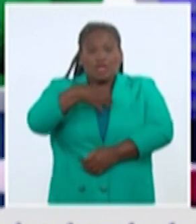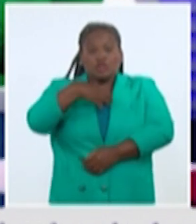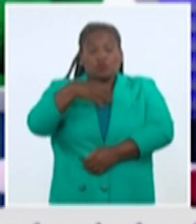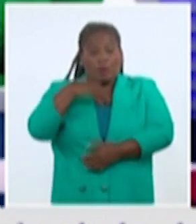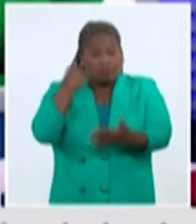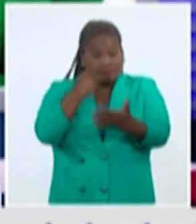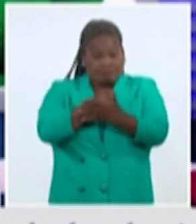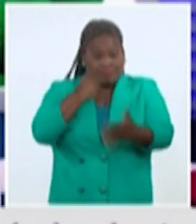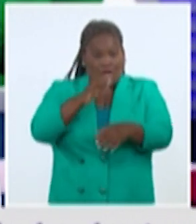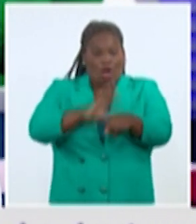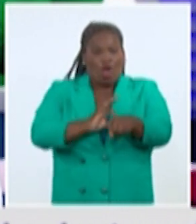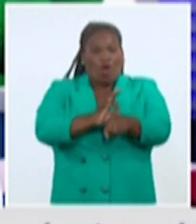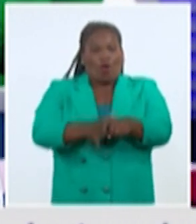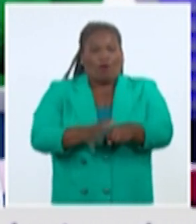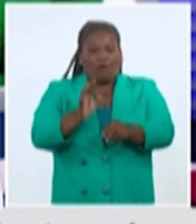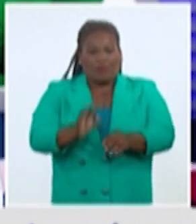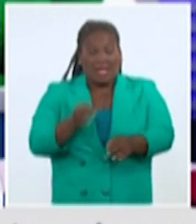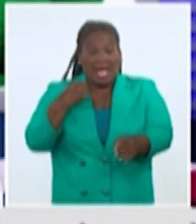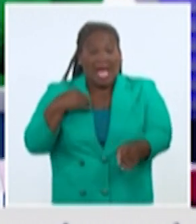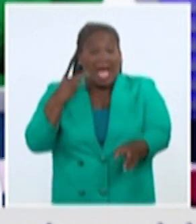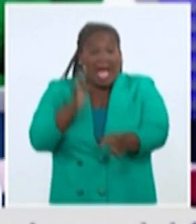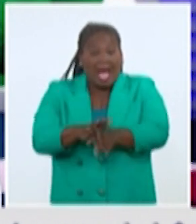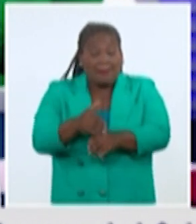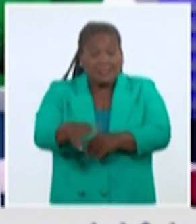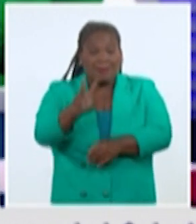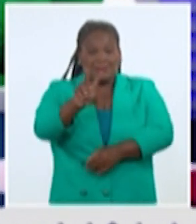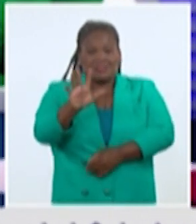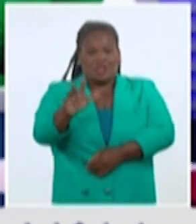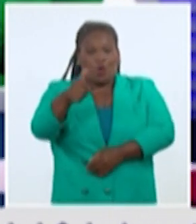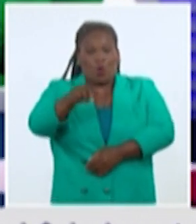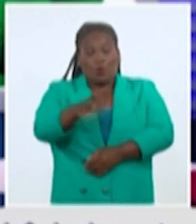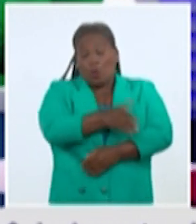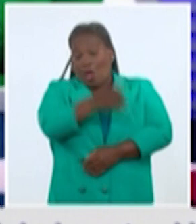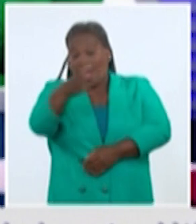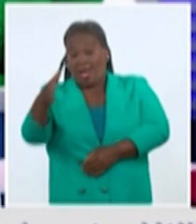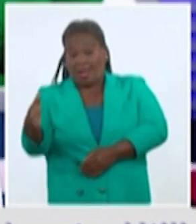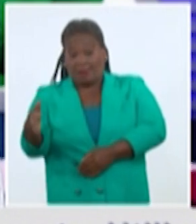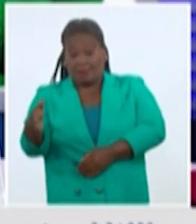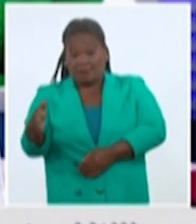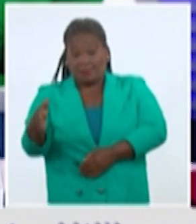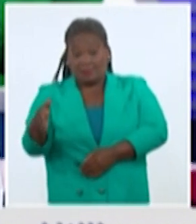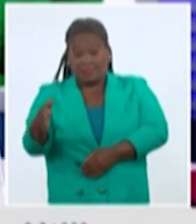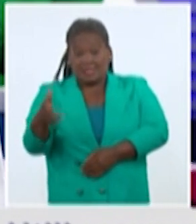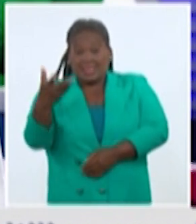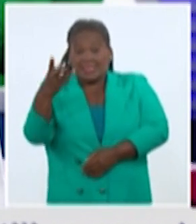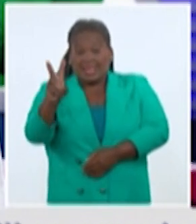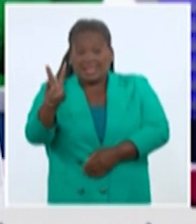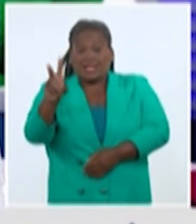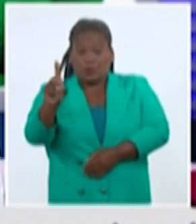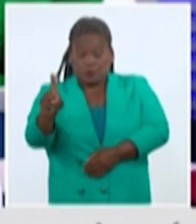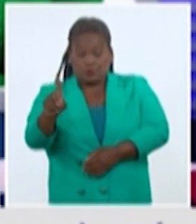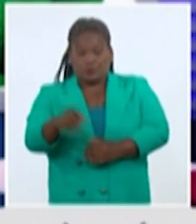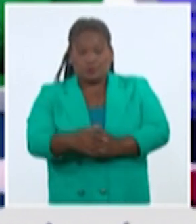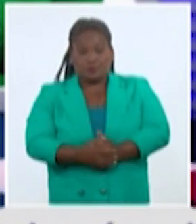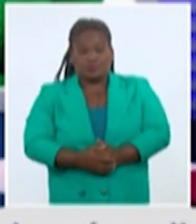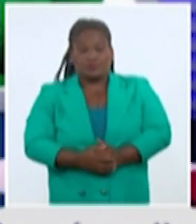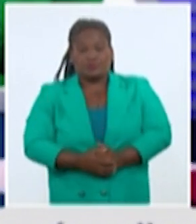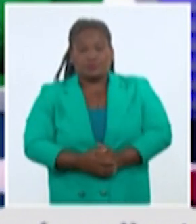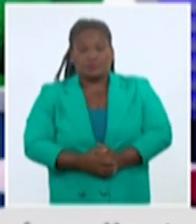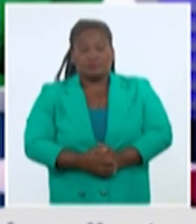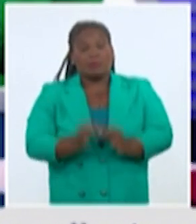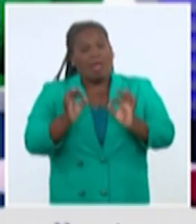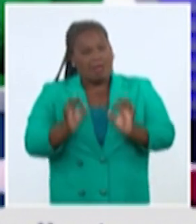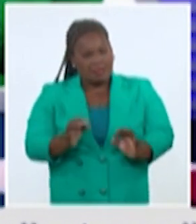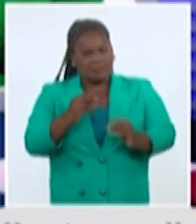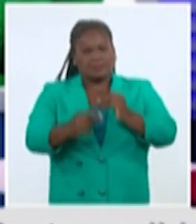la enfermedad a partir del 25 de julio hasta el día 31. Entonces, así se va a ejecutar